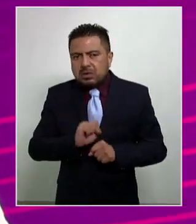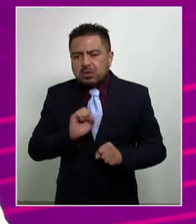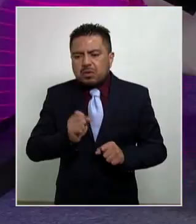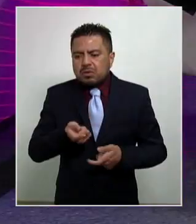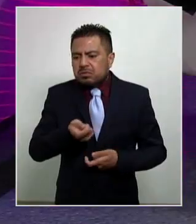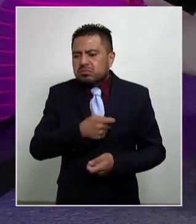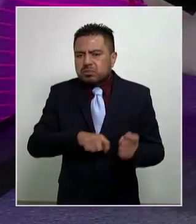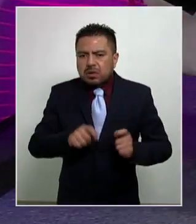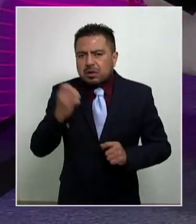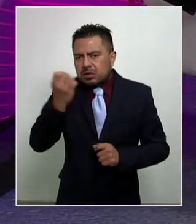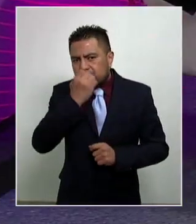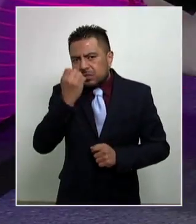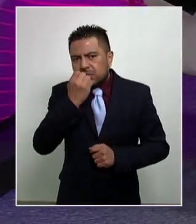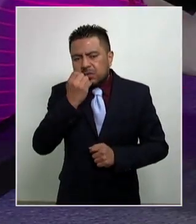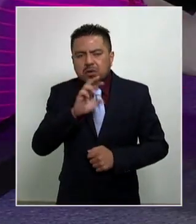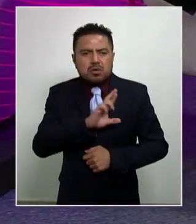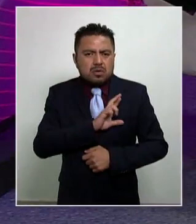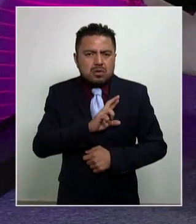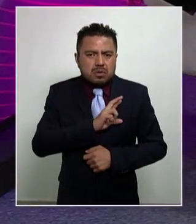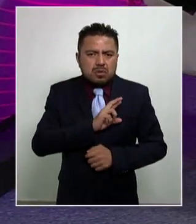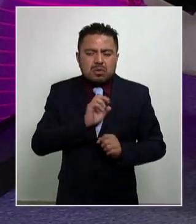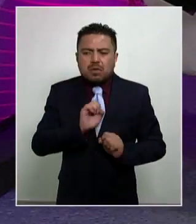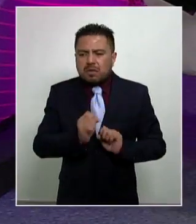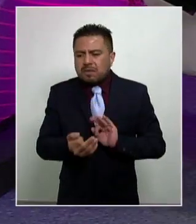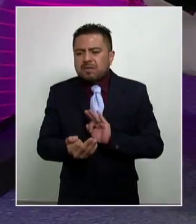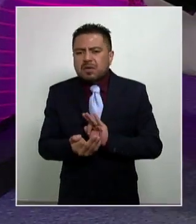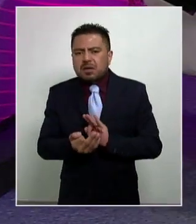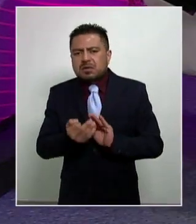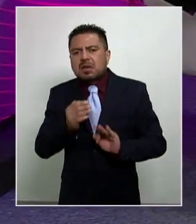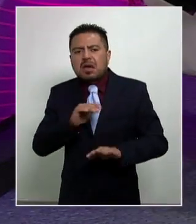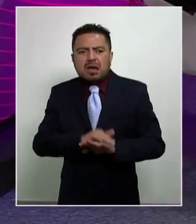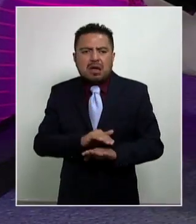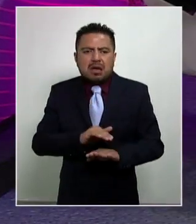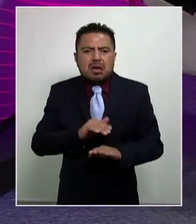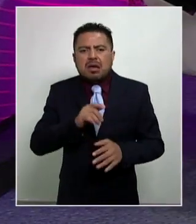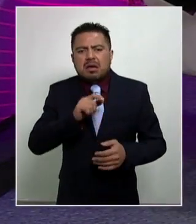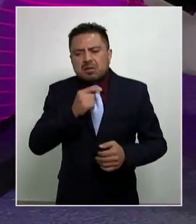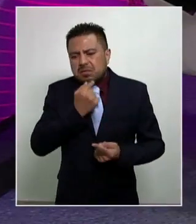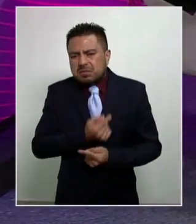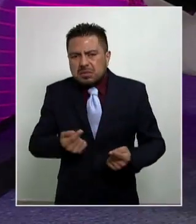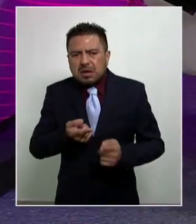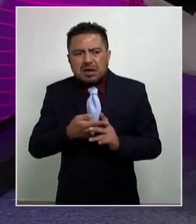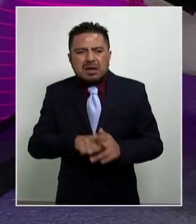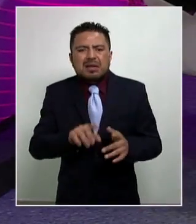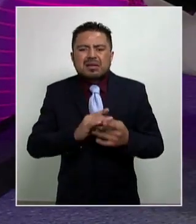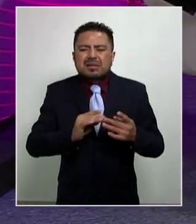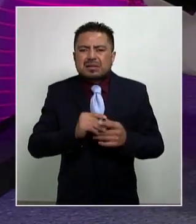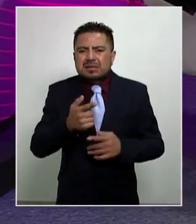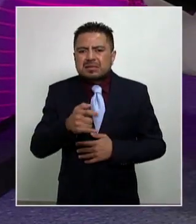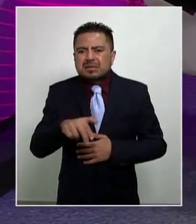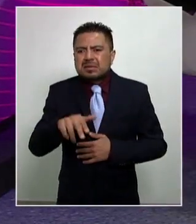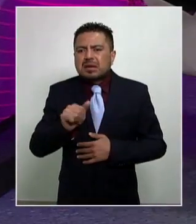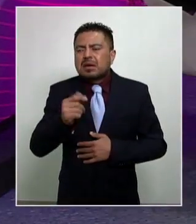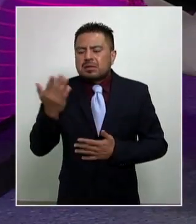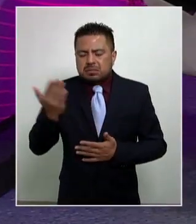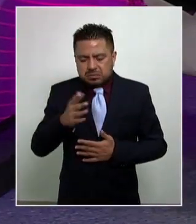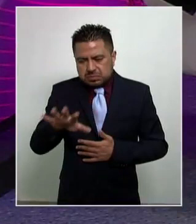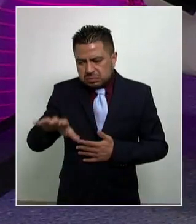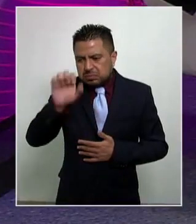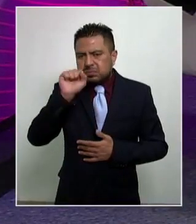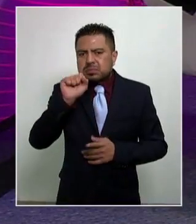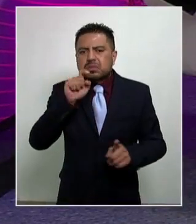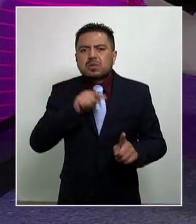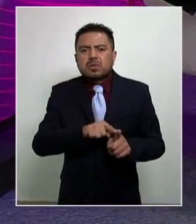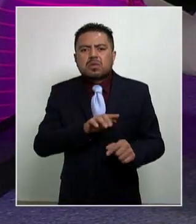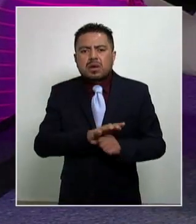un colegio, en una escuela entre niños, como lo escribía Gina al inicio, nos viene inmediatamente